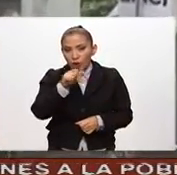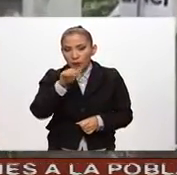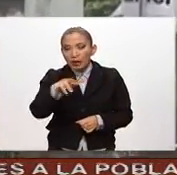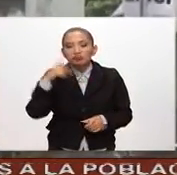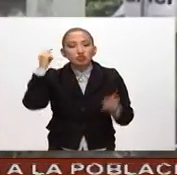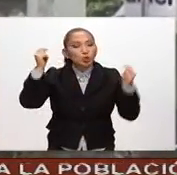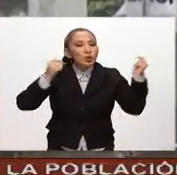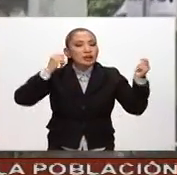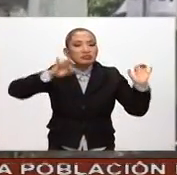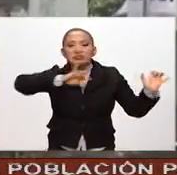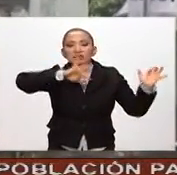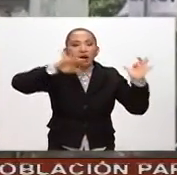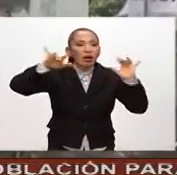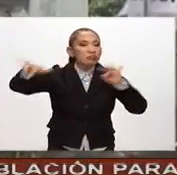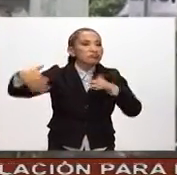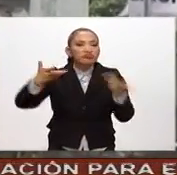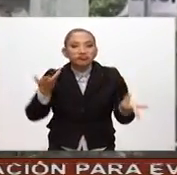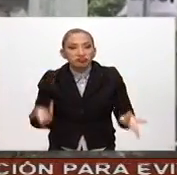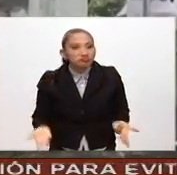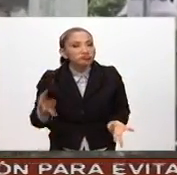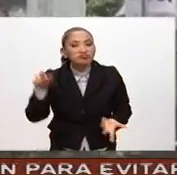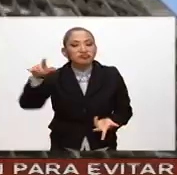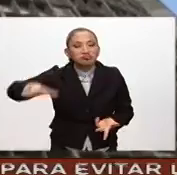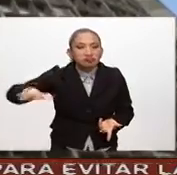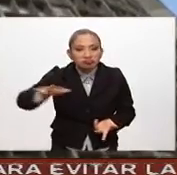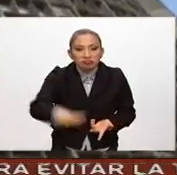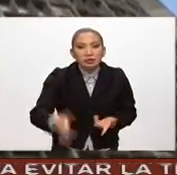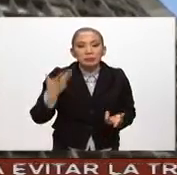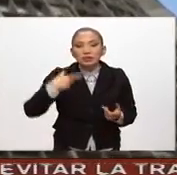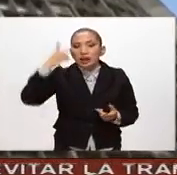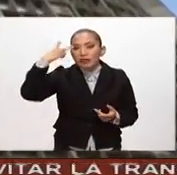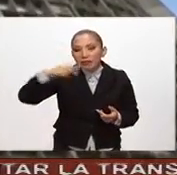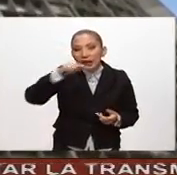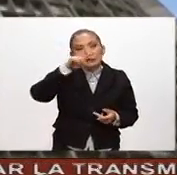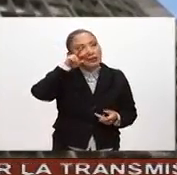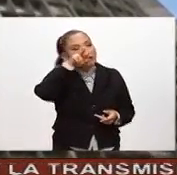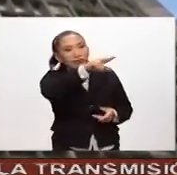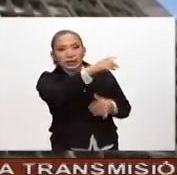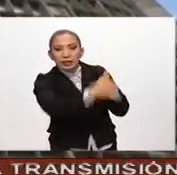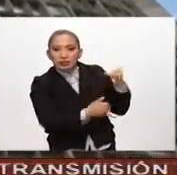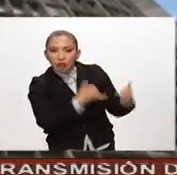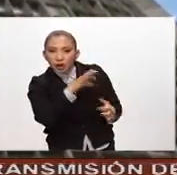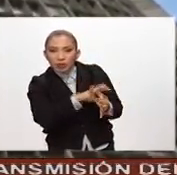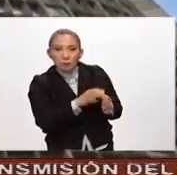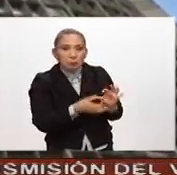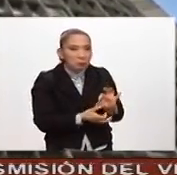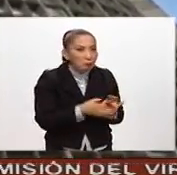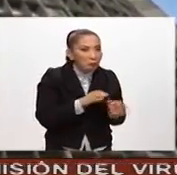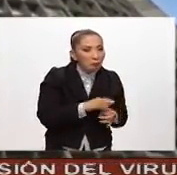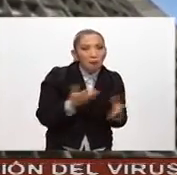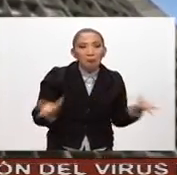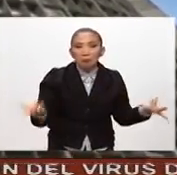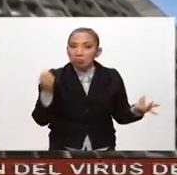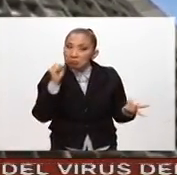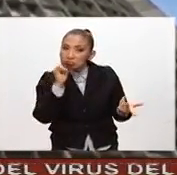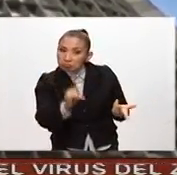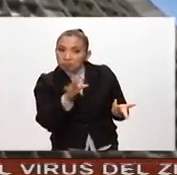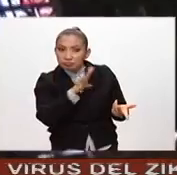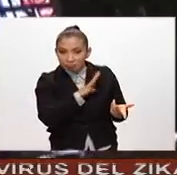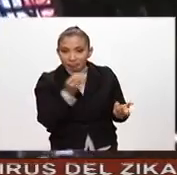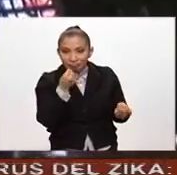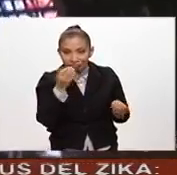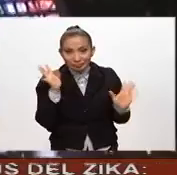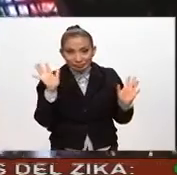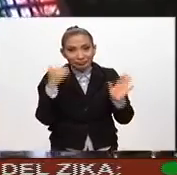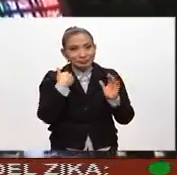turismo, ¿cómo ha reaccionado pues, los viajeros ante esta justa deportiva? ¿Sí se está cumpliendo